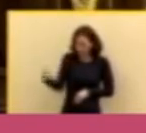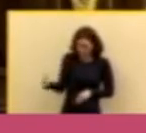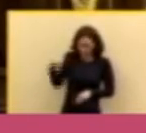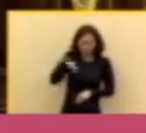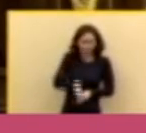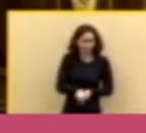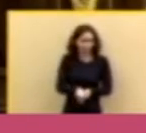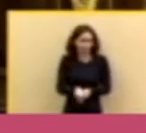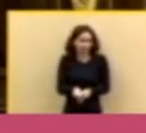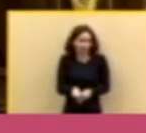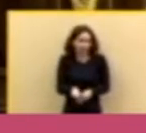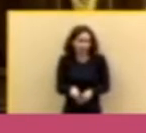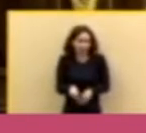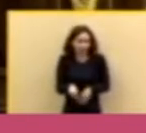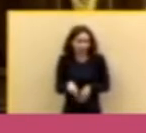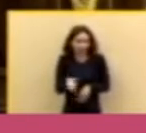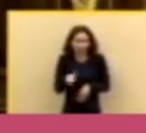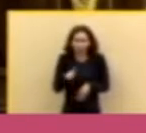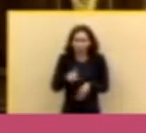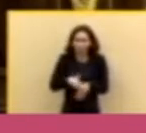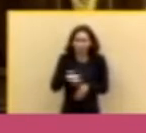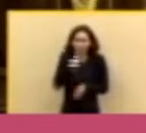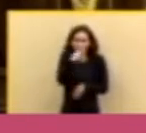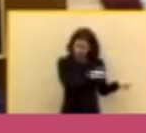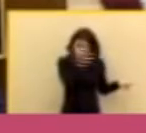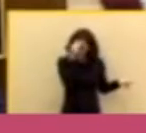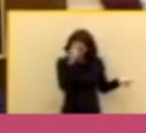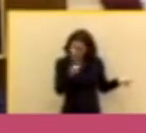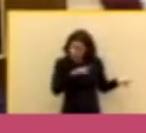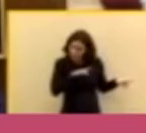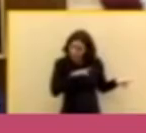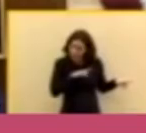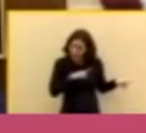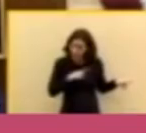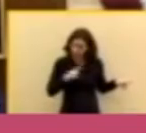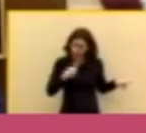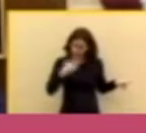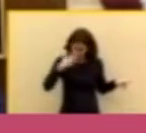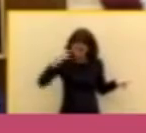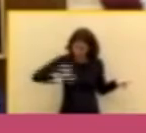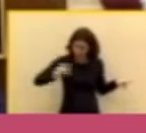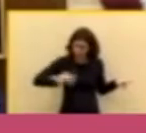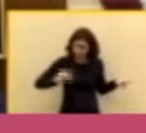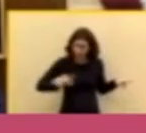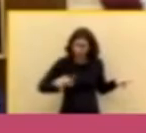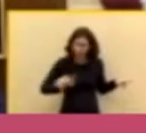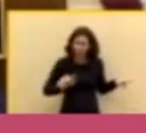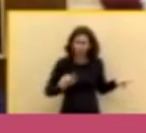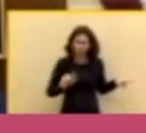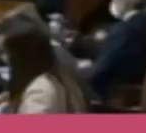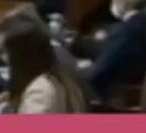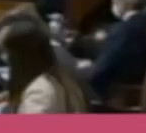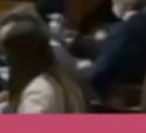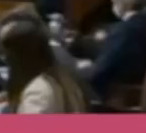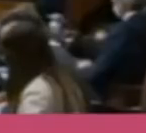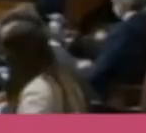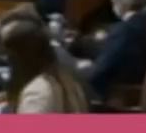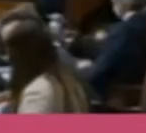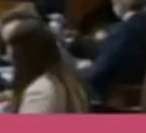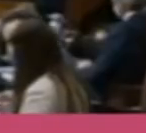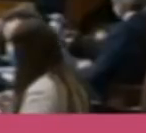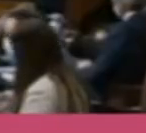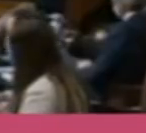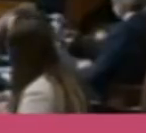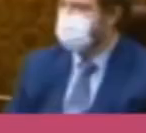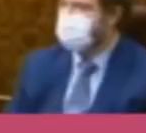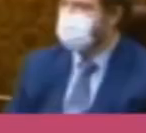en el Congreso y han dicho: ojo, que sale Pedro Sánchez a decir la última palabra y puede que haya sorpresas. Entonces todos los periodistas